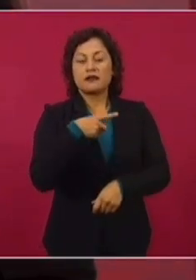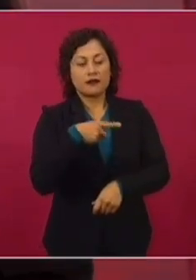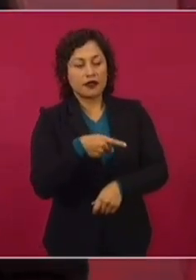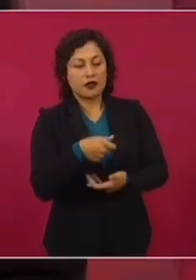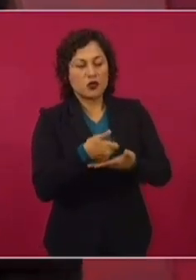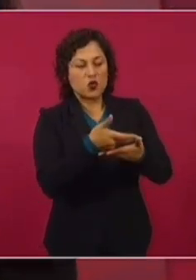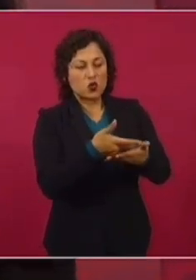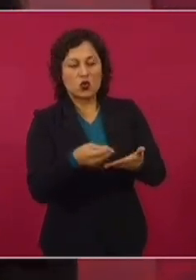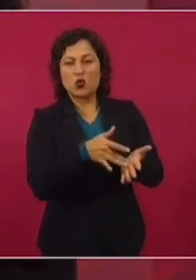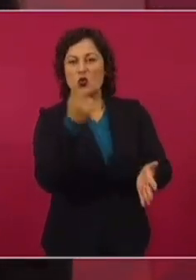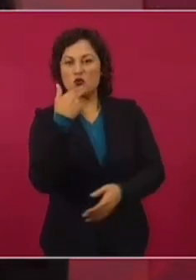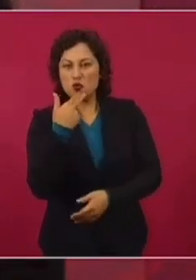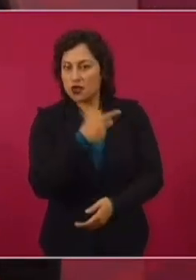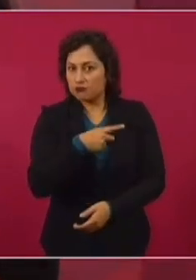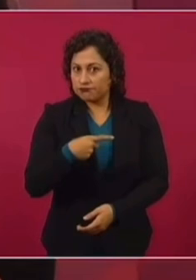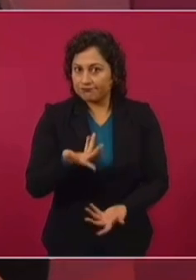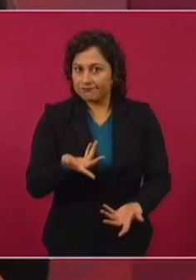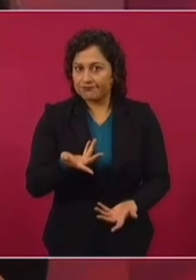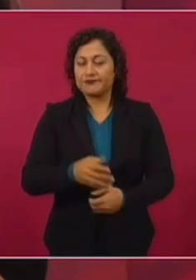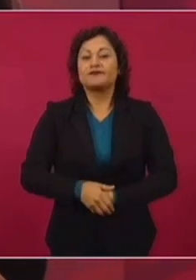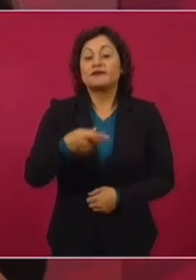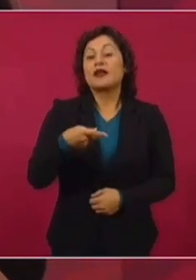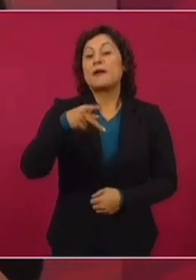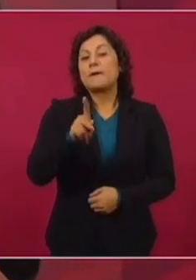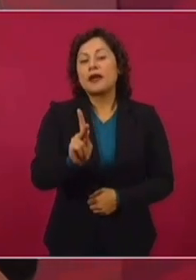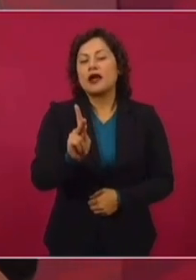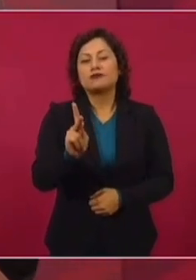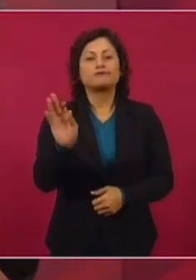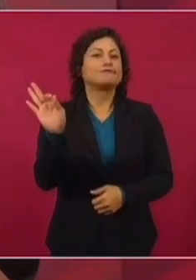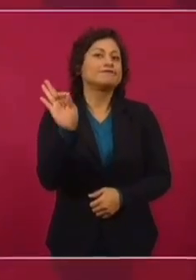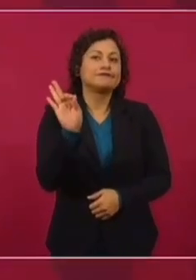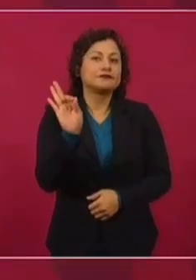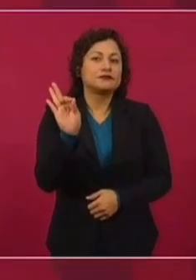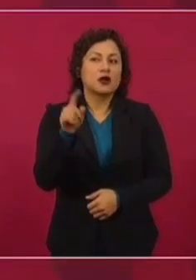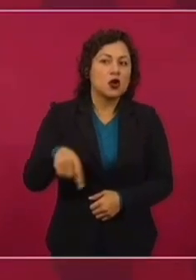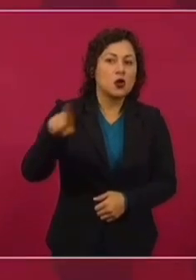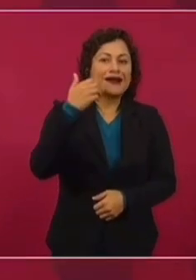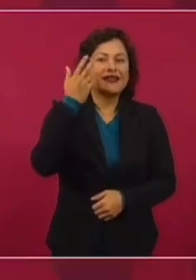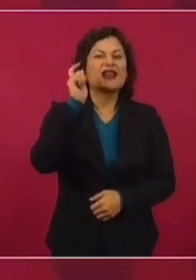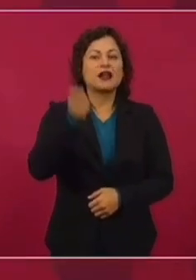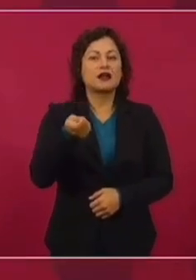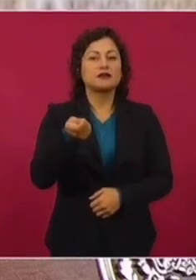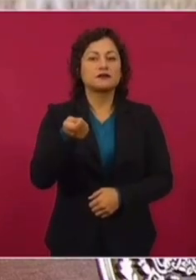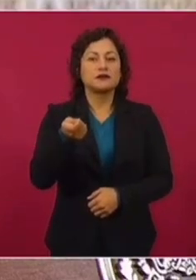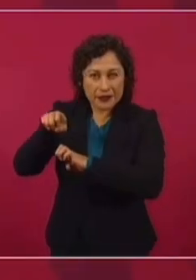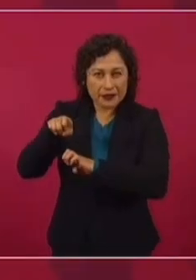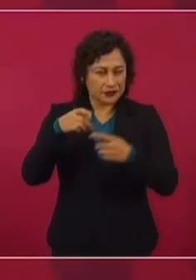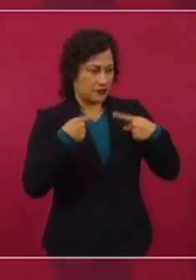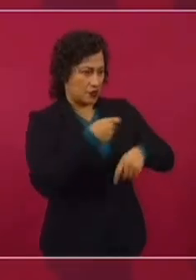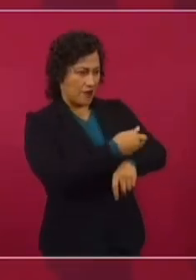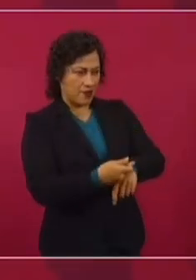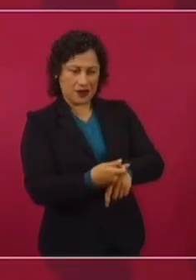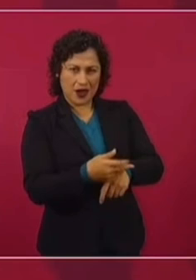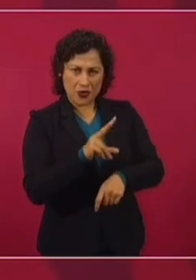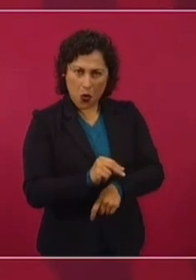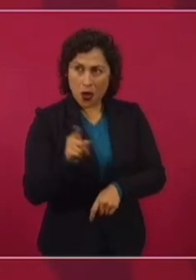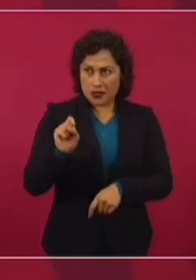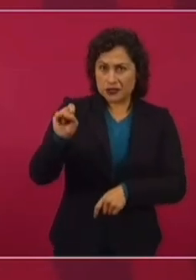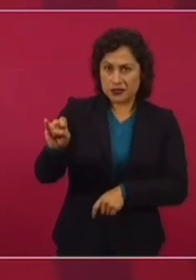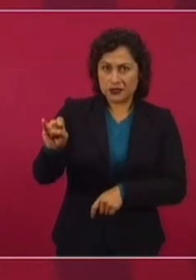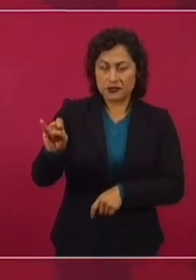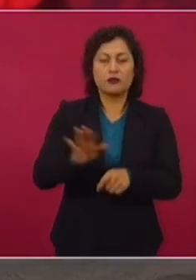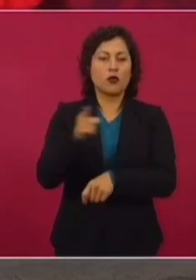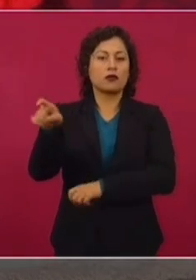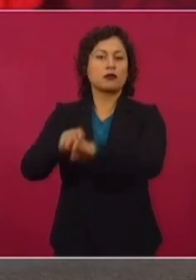resolver. Pero si lo que quieren es seguir recibiendo subsidio, quieren seguir pagando menos